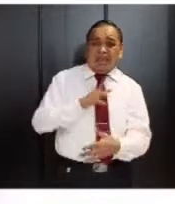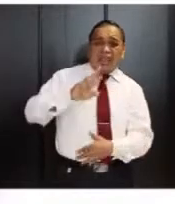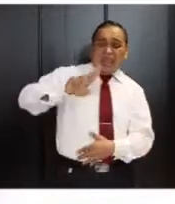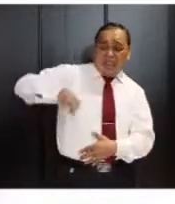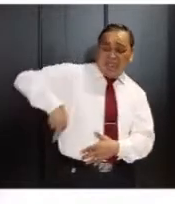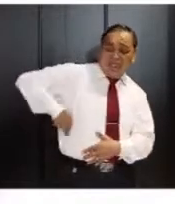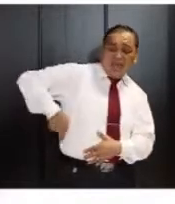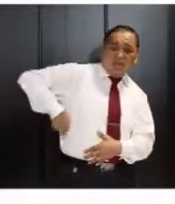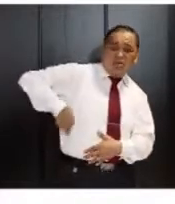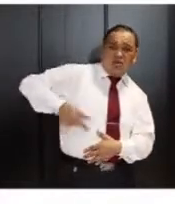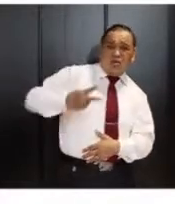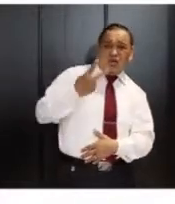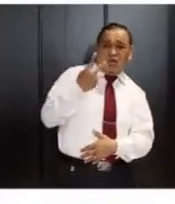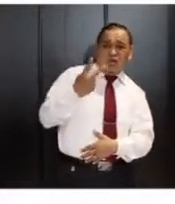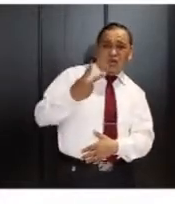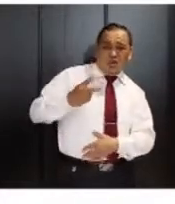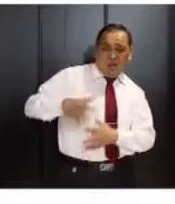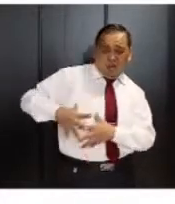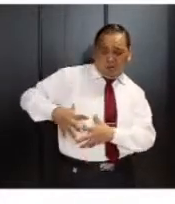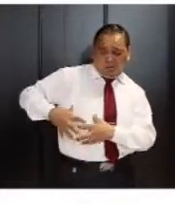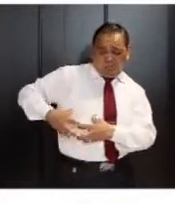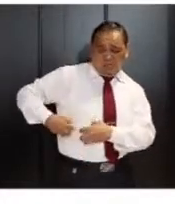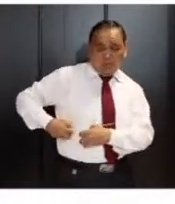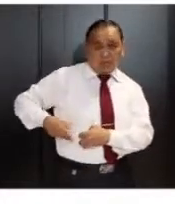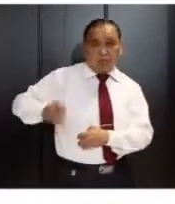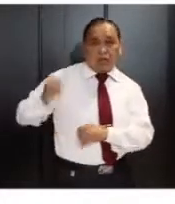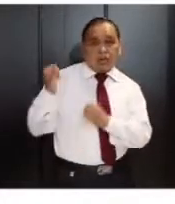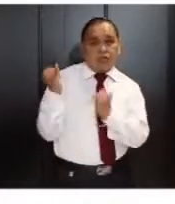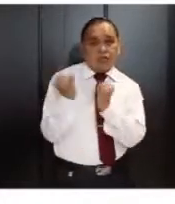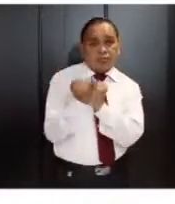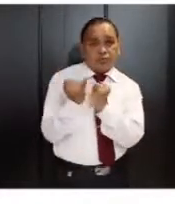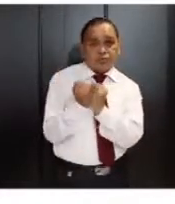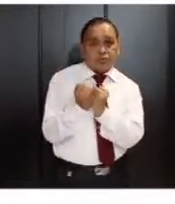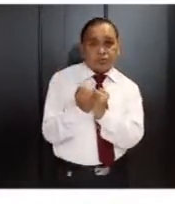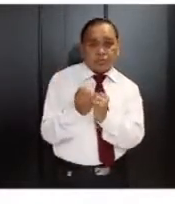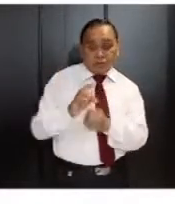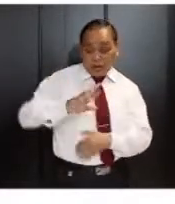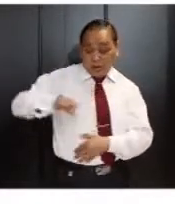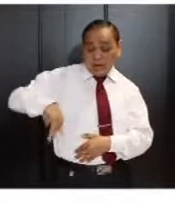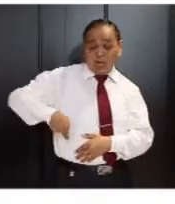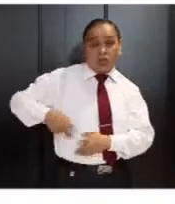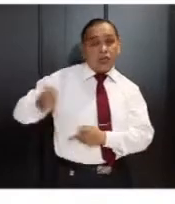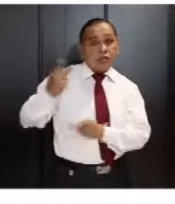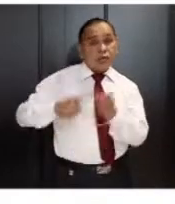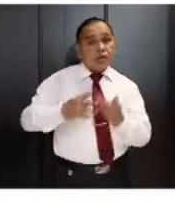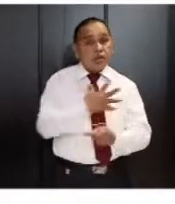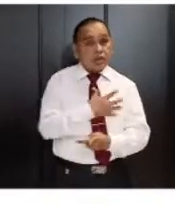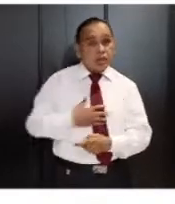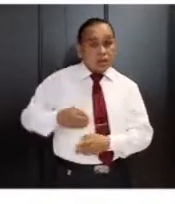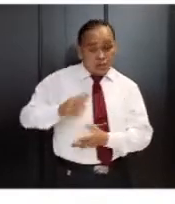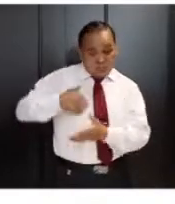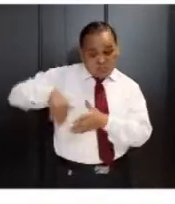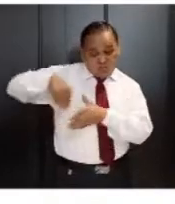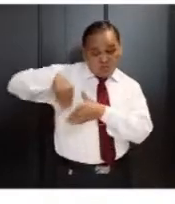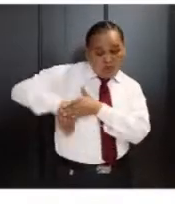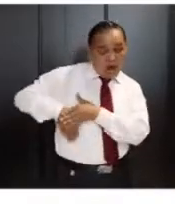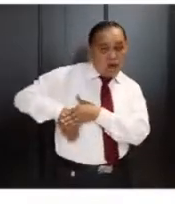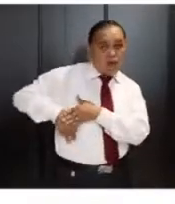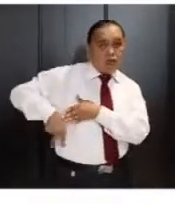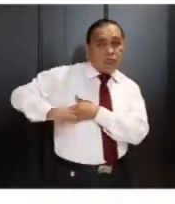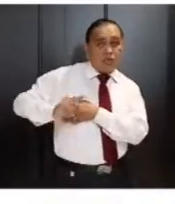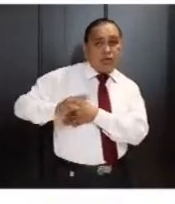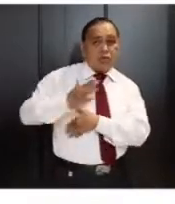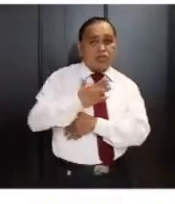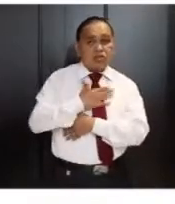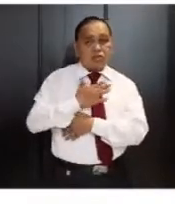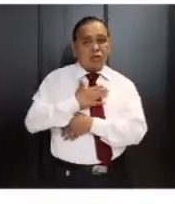2 riñones. Vivo por un trasplante renal de mi hijo Gerardo desde hace más de 25 años. Desde eso estoy